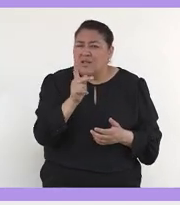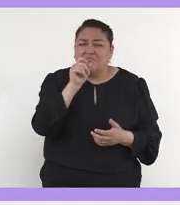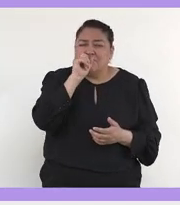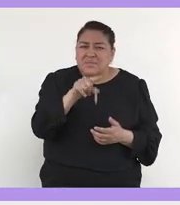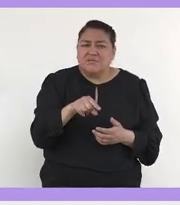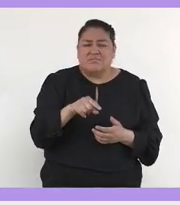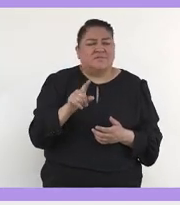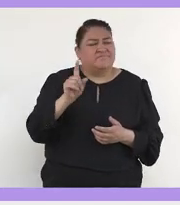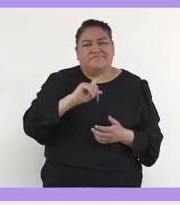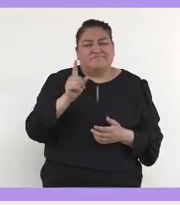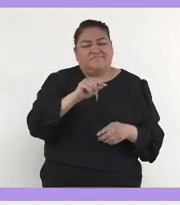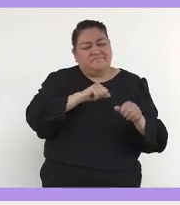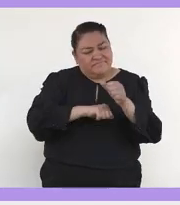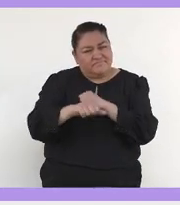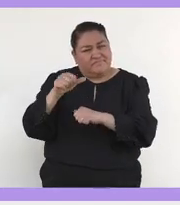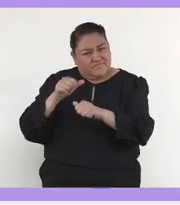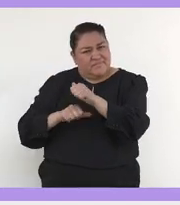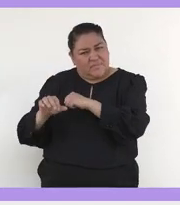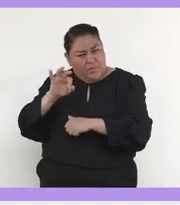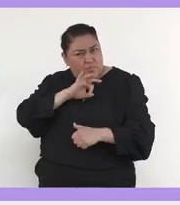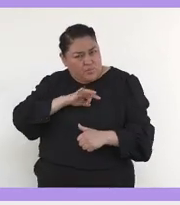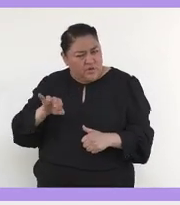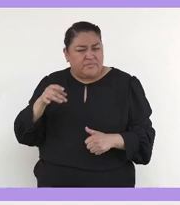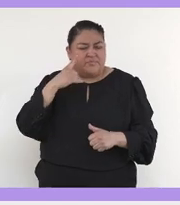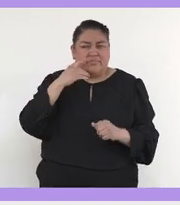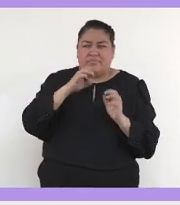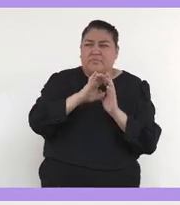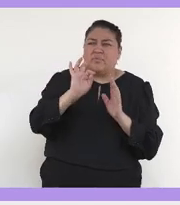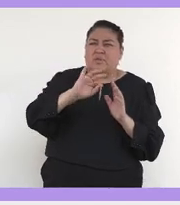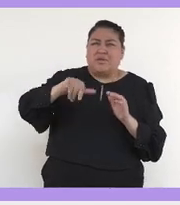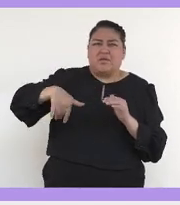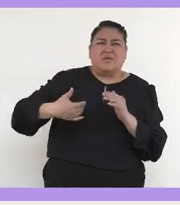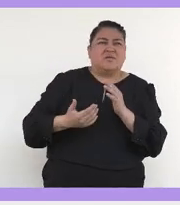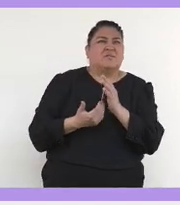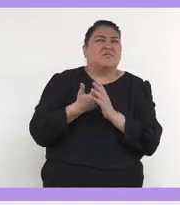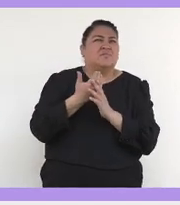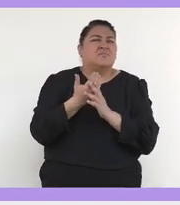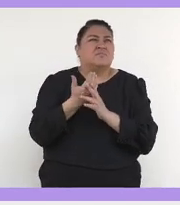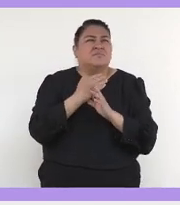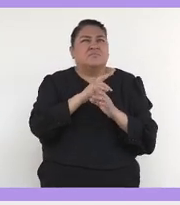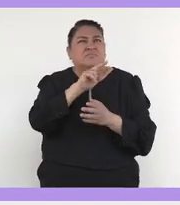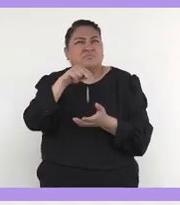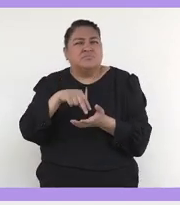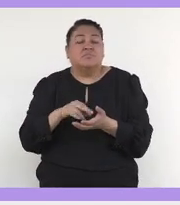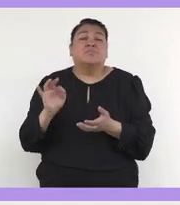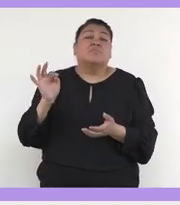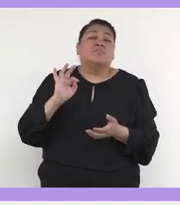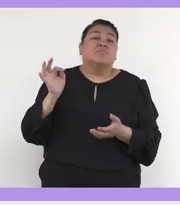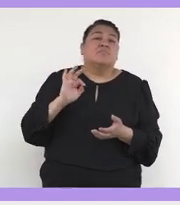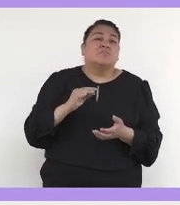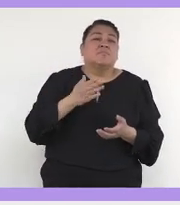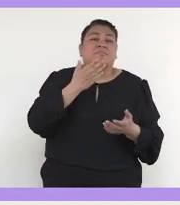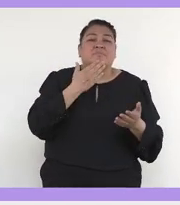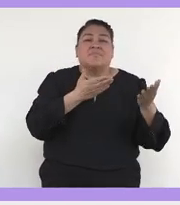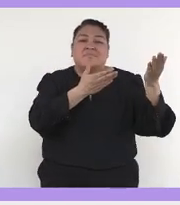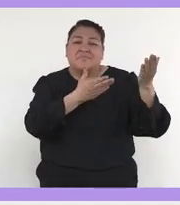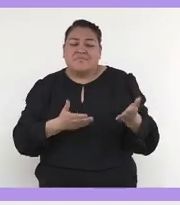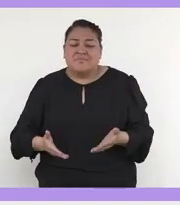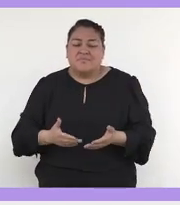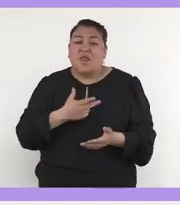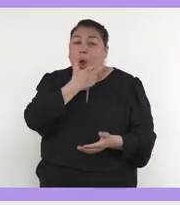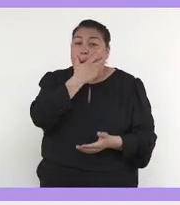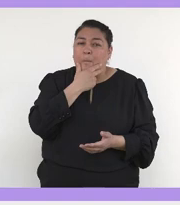Entonces por ejemplo seguramente cuando empezó este evento Perdón no llegué tan temprano pero seguramente fue como bienvenidos no